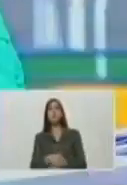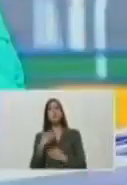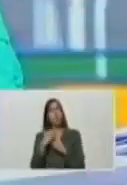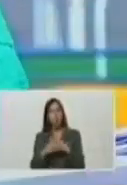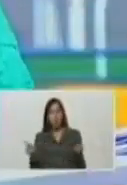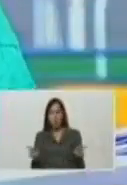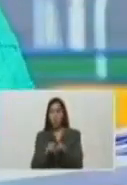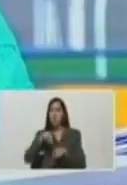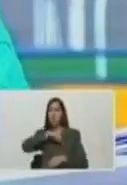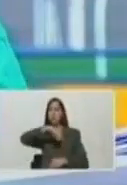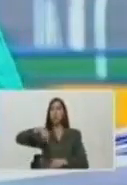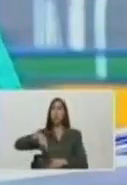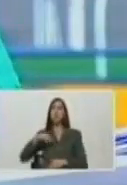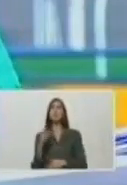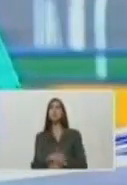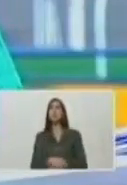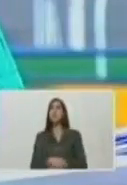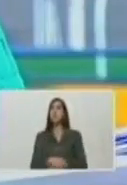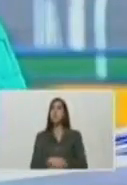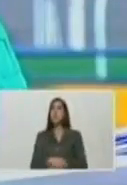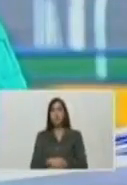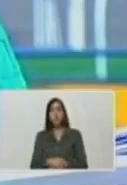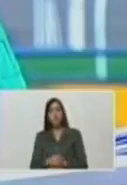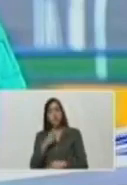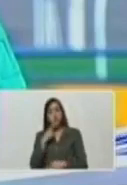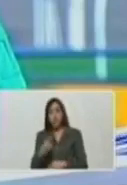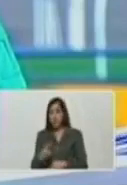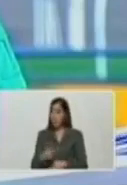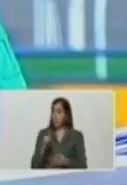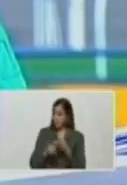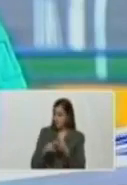nuestra. Por eso es que les digo, ¿verdad, Silvia?